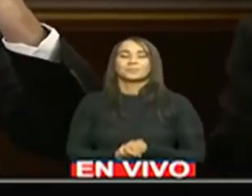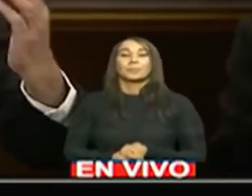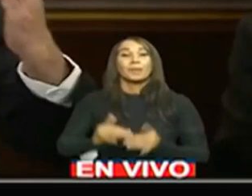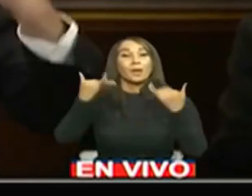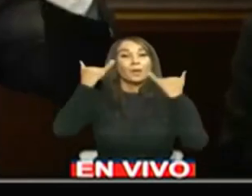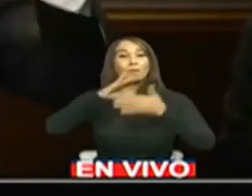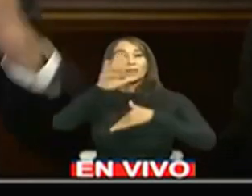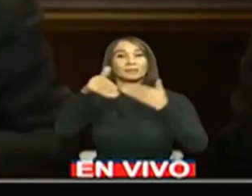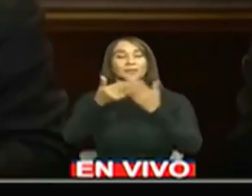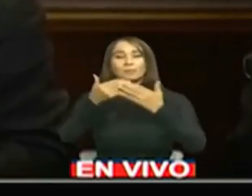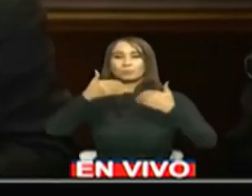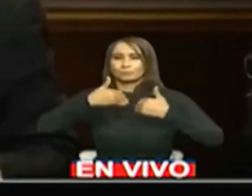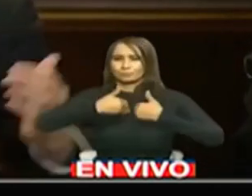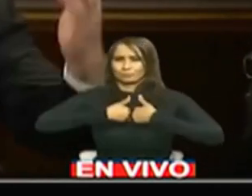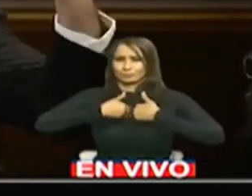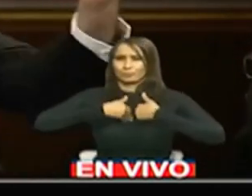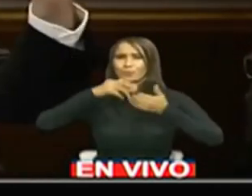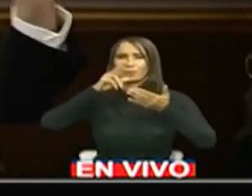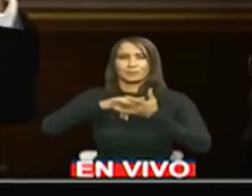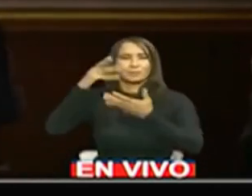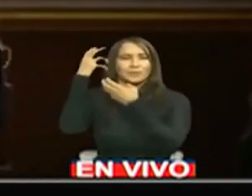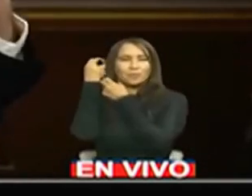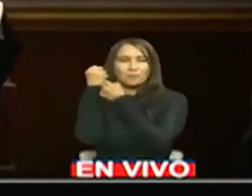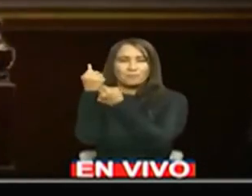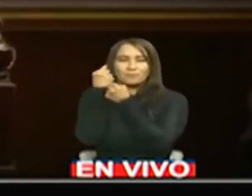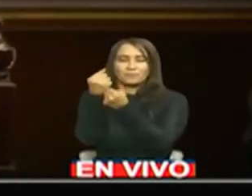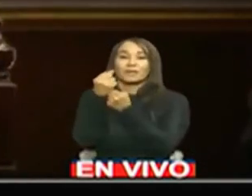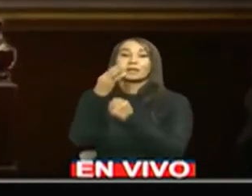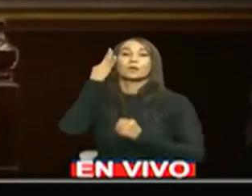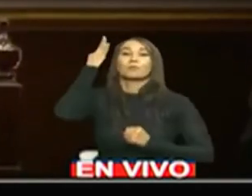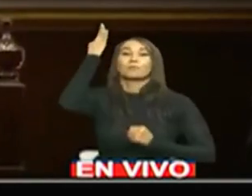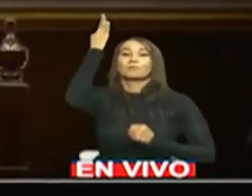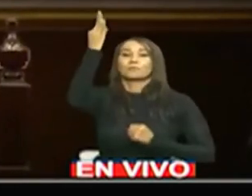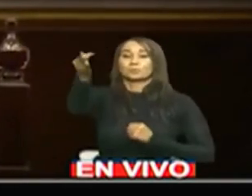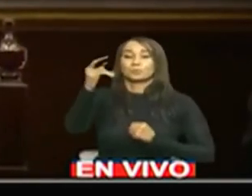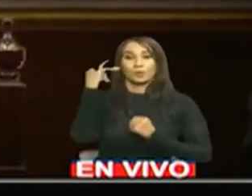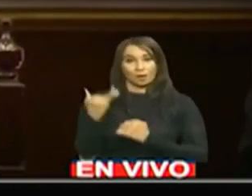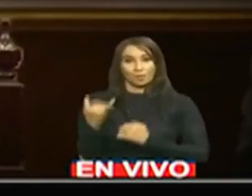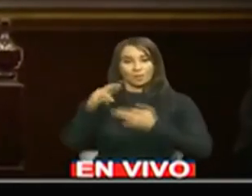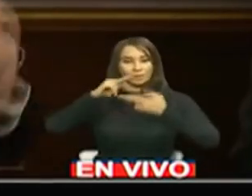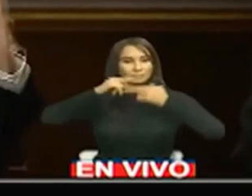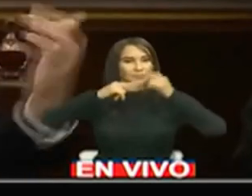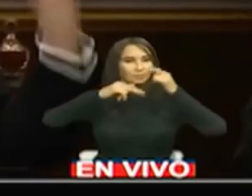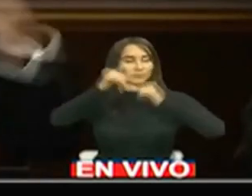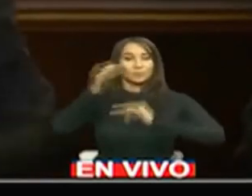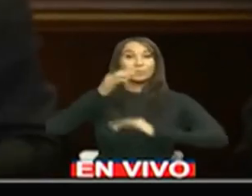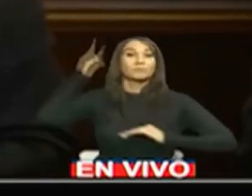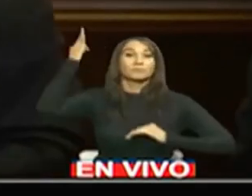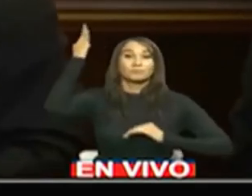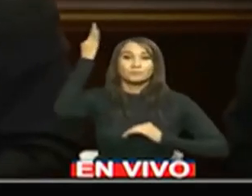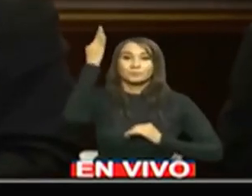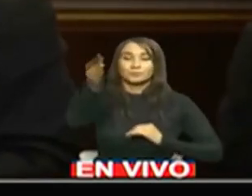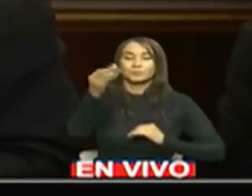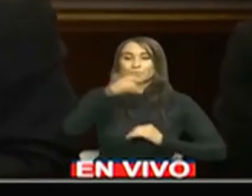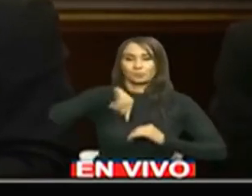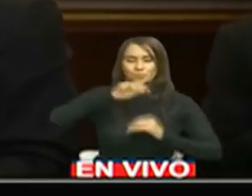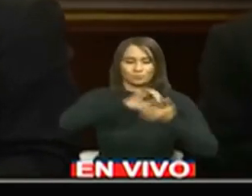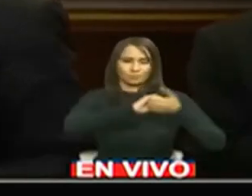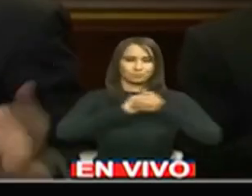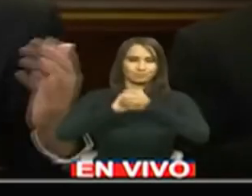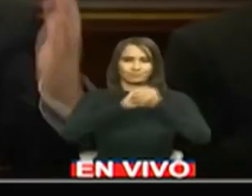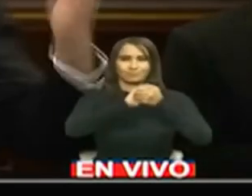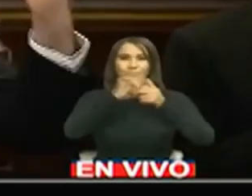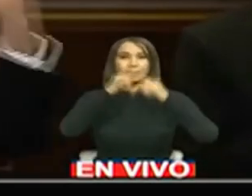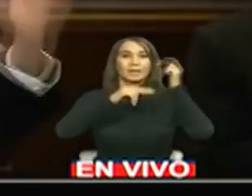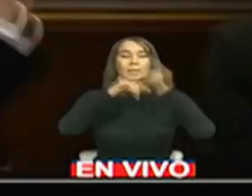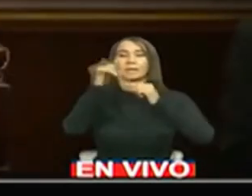Tenemos todas las razones para confiar en un futuro que estamos construyendo. un futuro que estamos construyendo juntos y